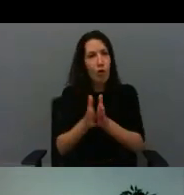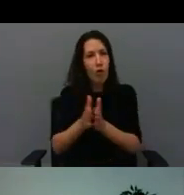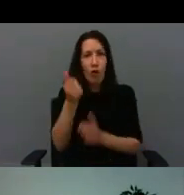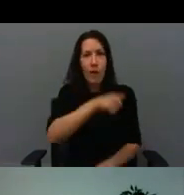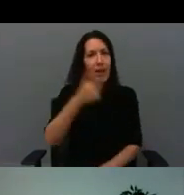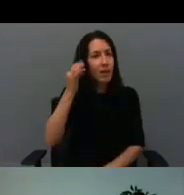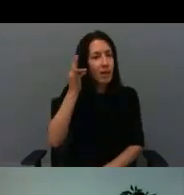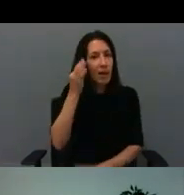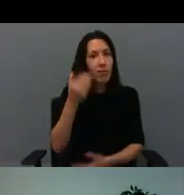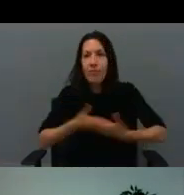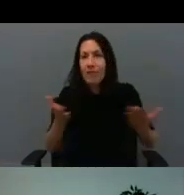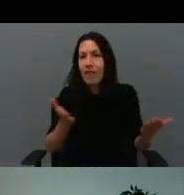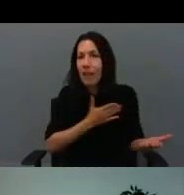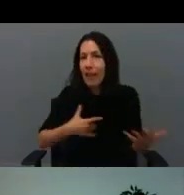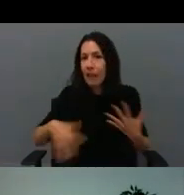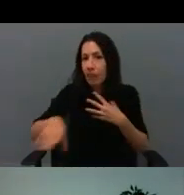compañeras, opinar al respecto.